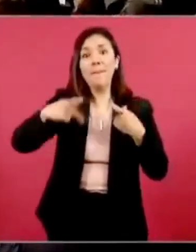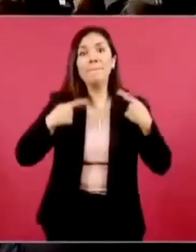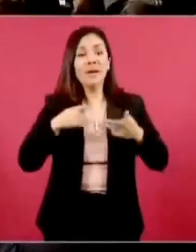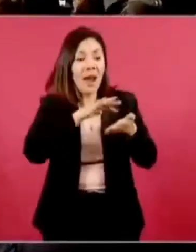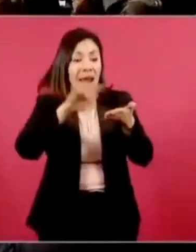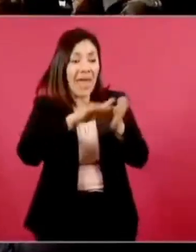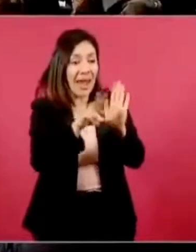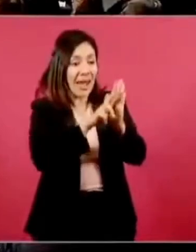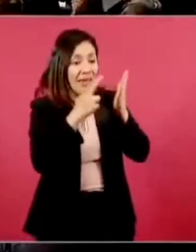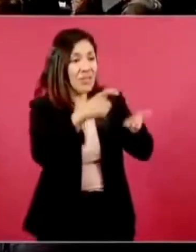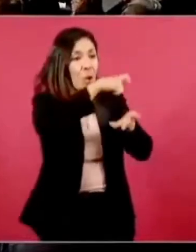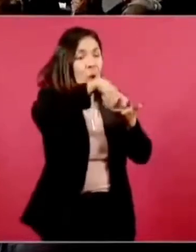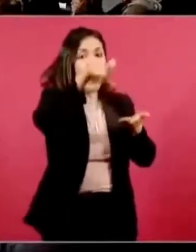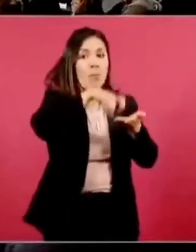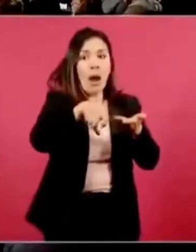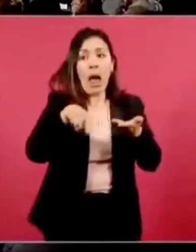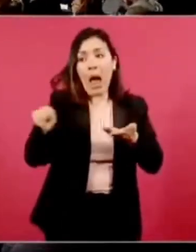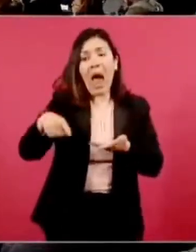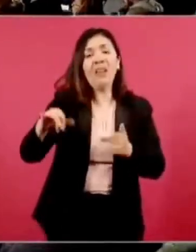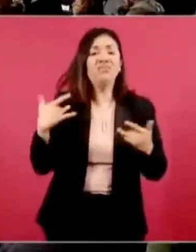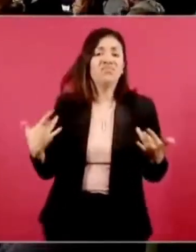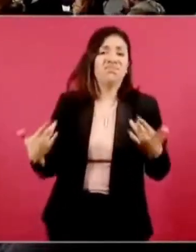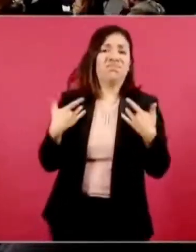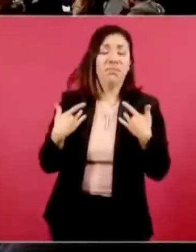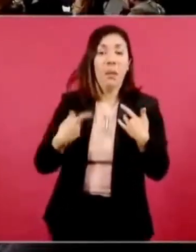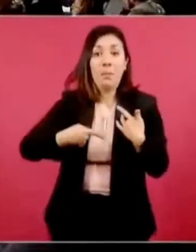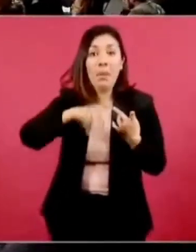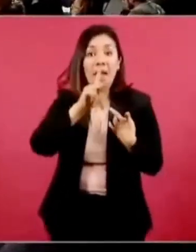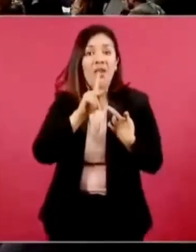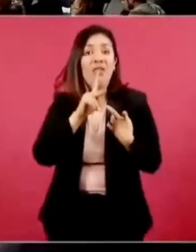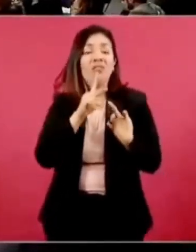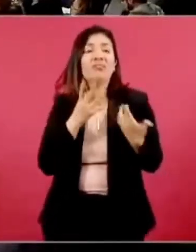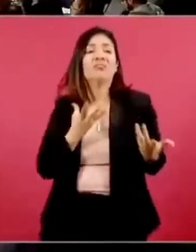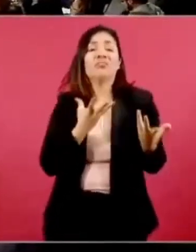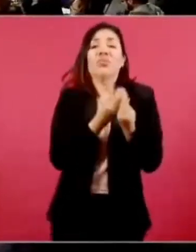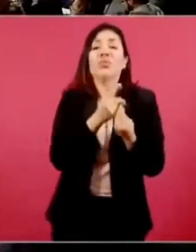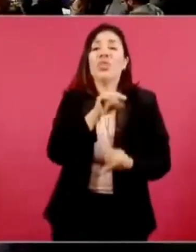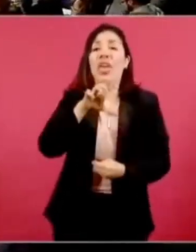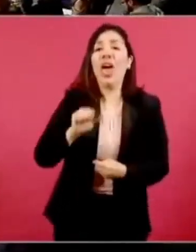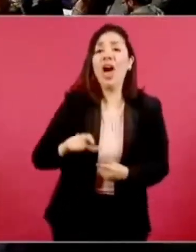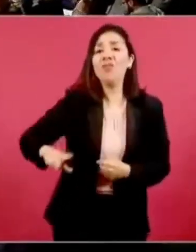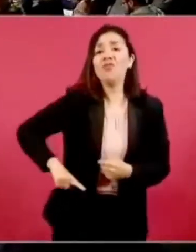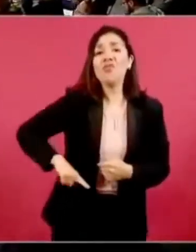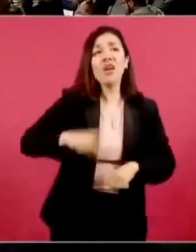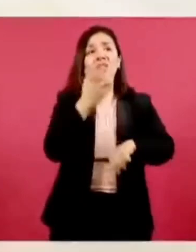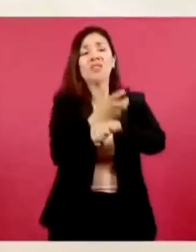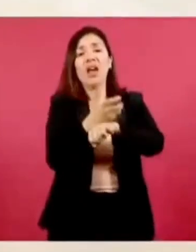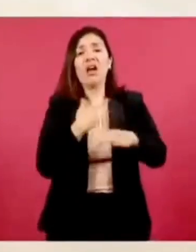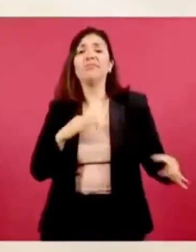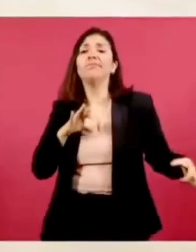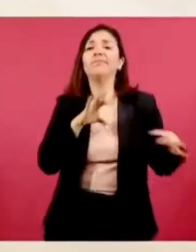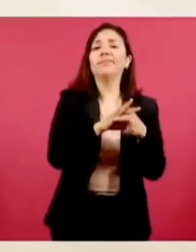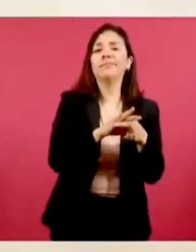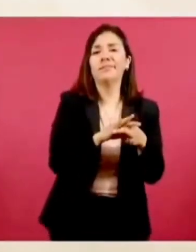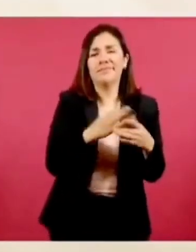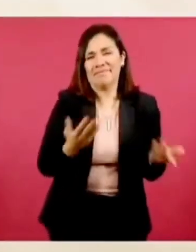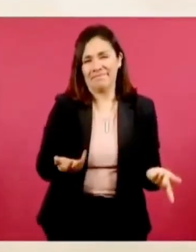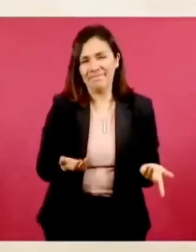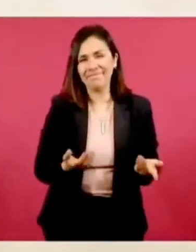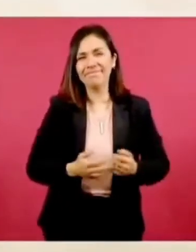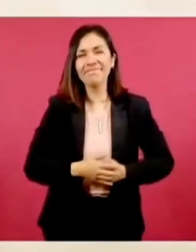pueblo, no de la DEA, no del gobierno de Estados Unidos.